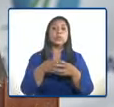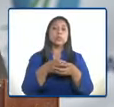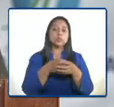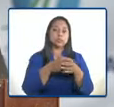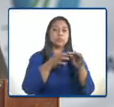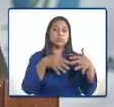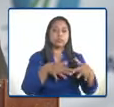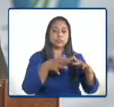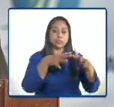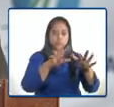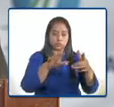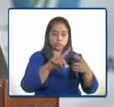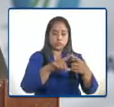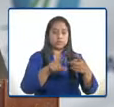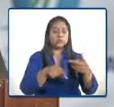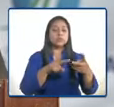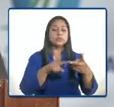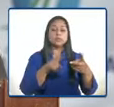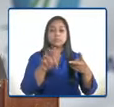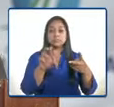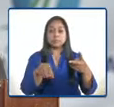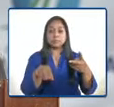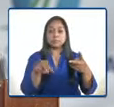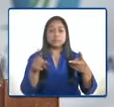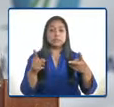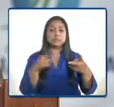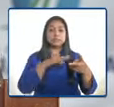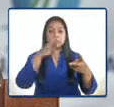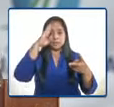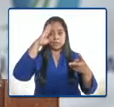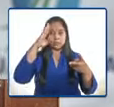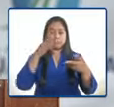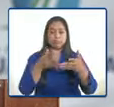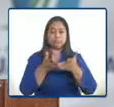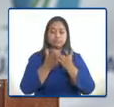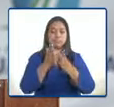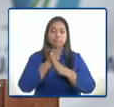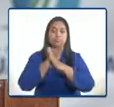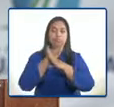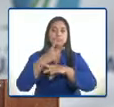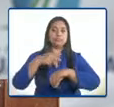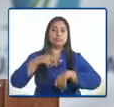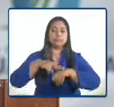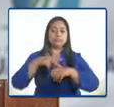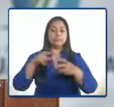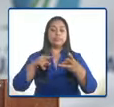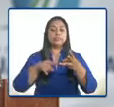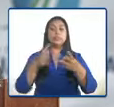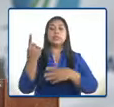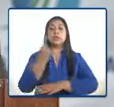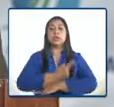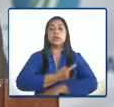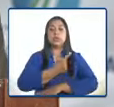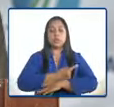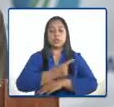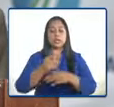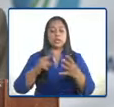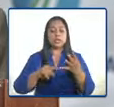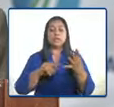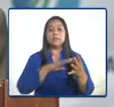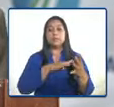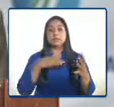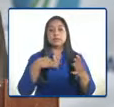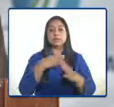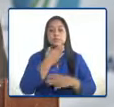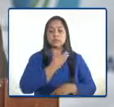que es la que lo dirige, personal de la Marina, de la Defensa Nacional, de la Aduana y del Ministerio de Gobernación,